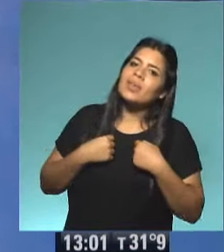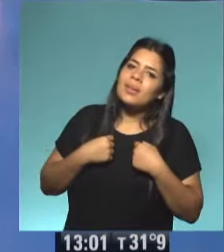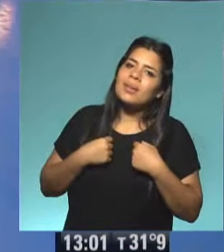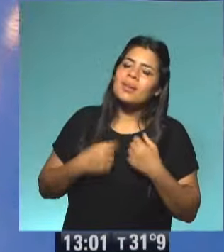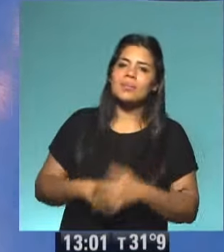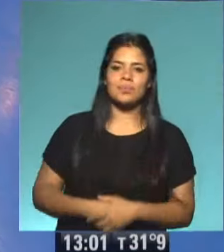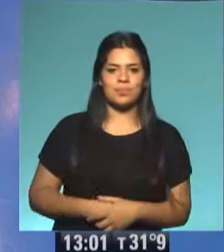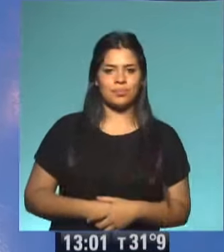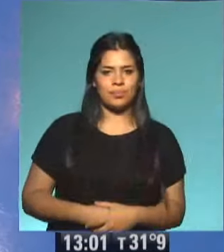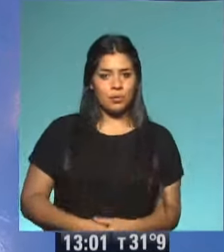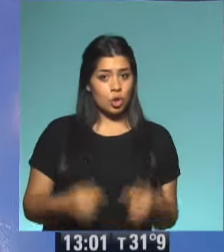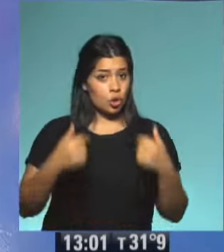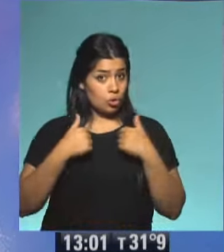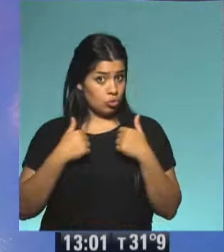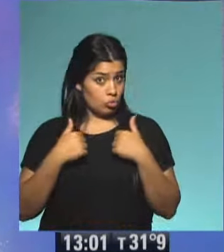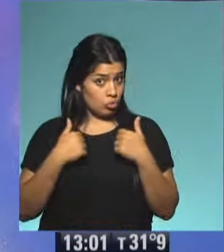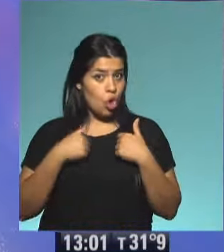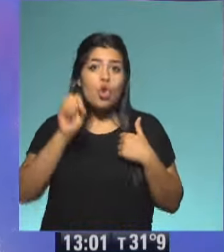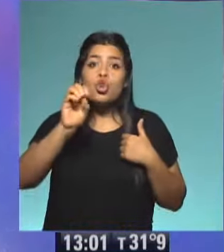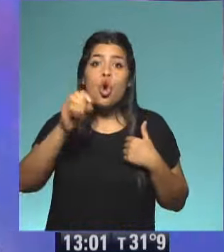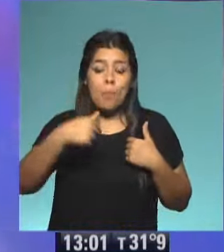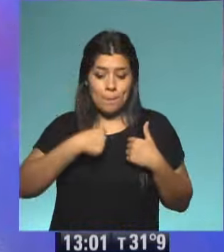Yo quiero tener un nombre.